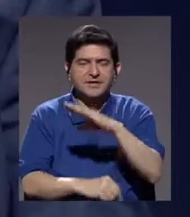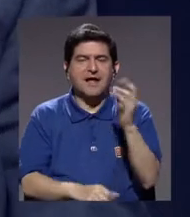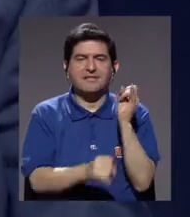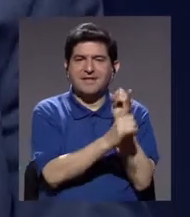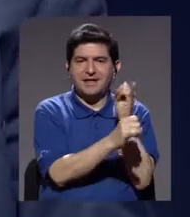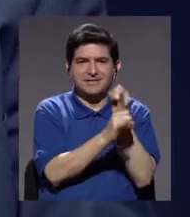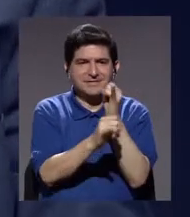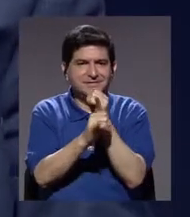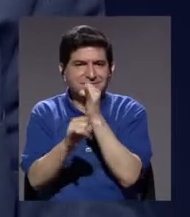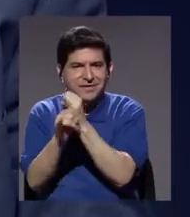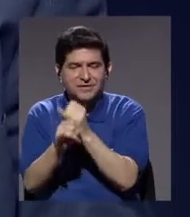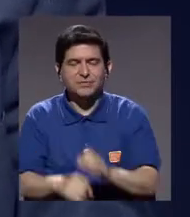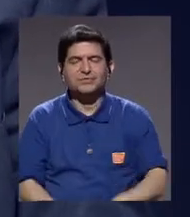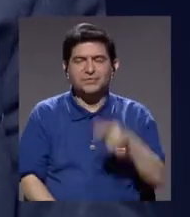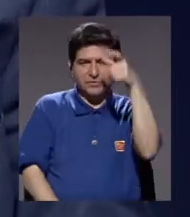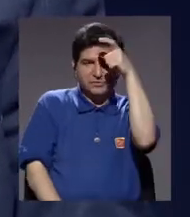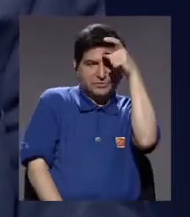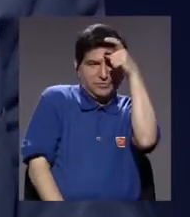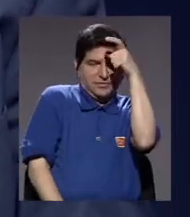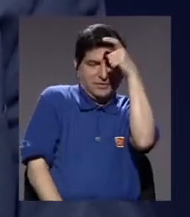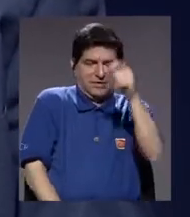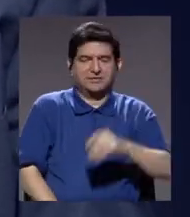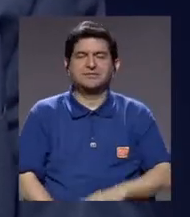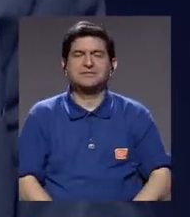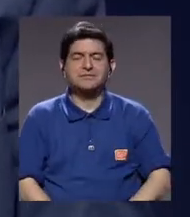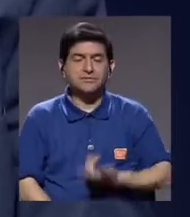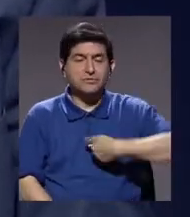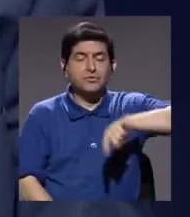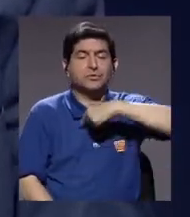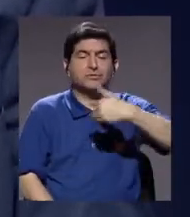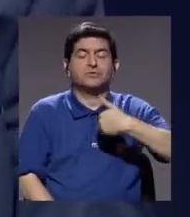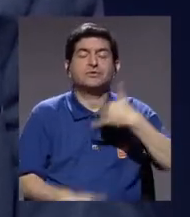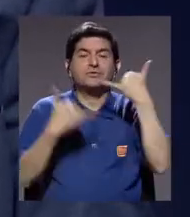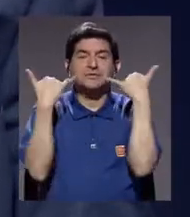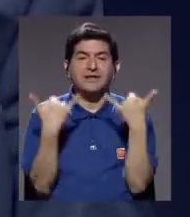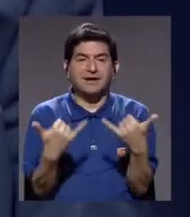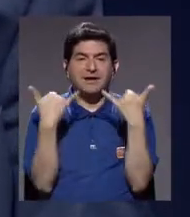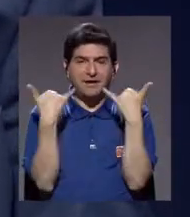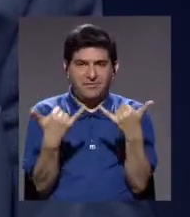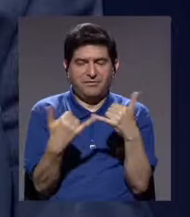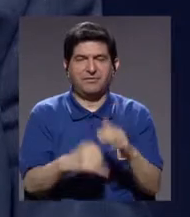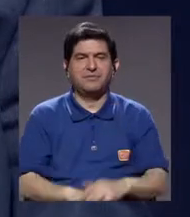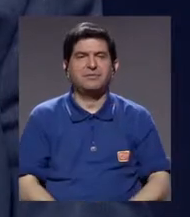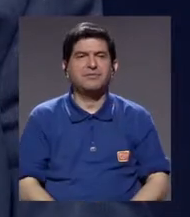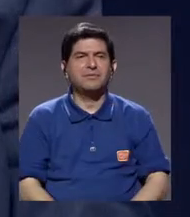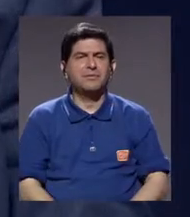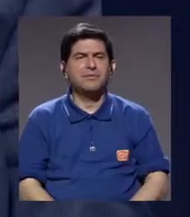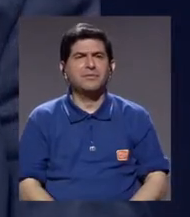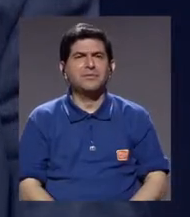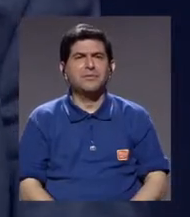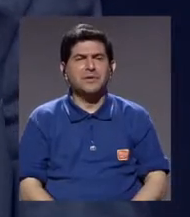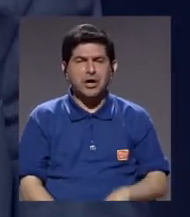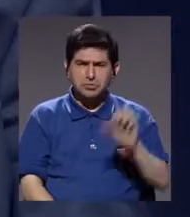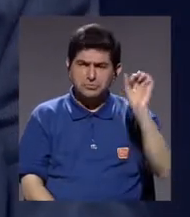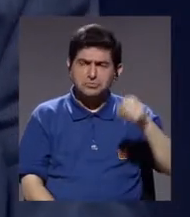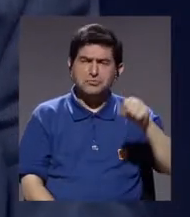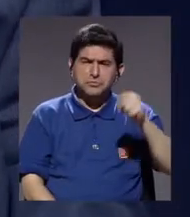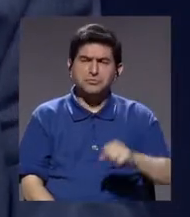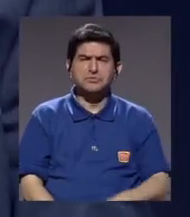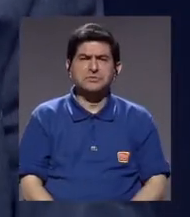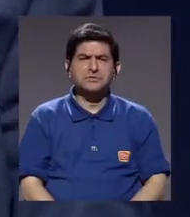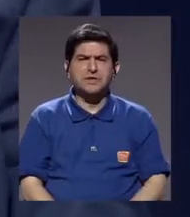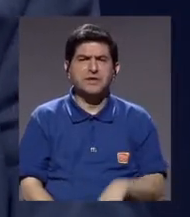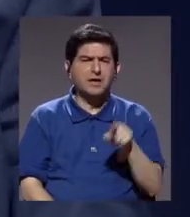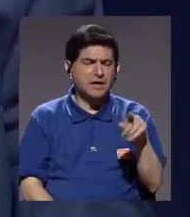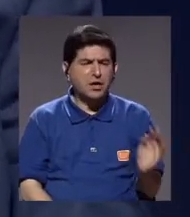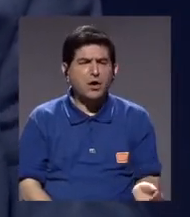las instituciones de Turquía. Tenemos ahora un muy gran nombre